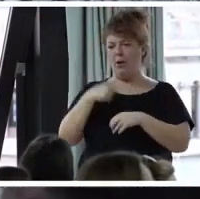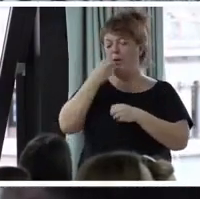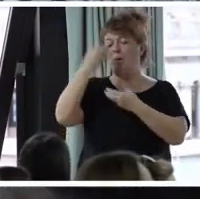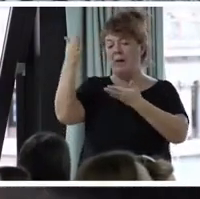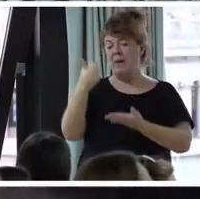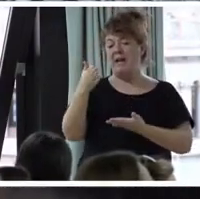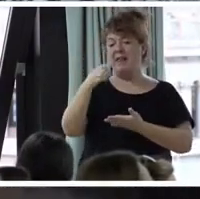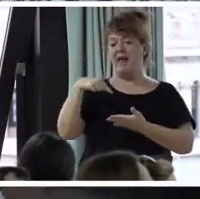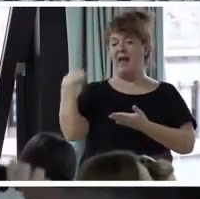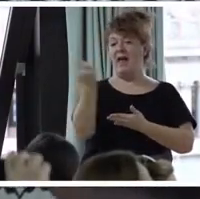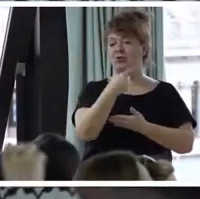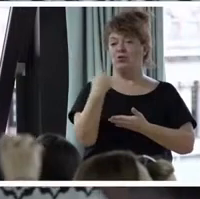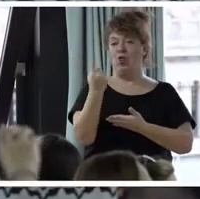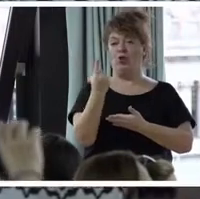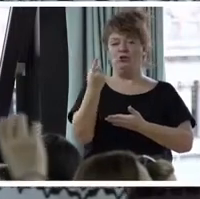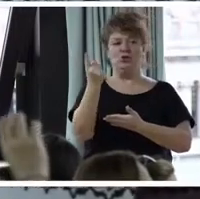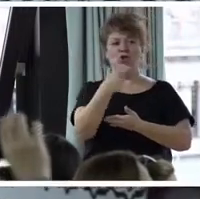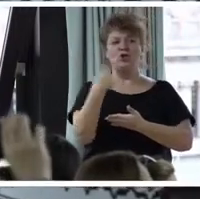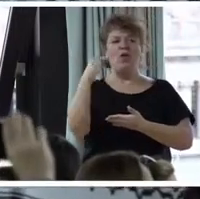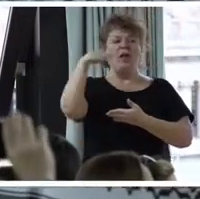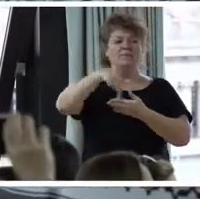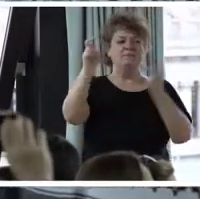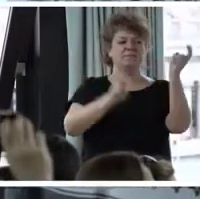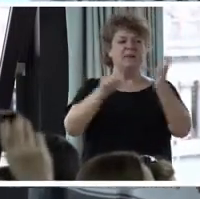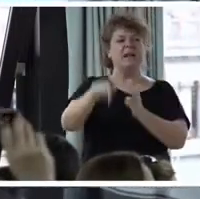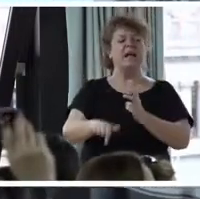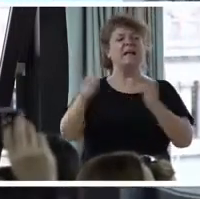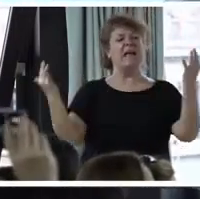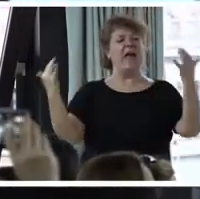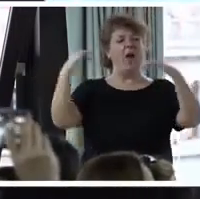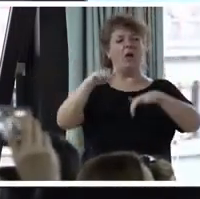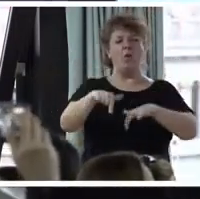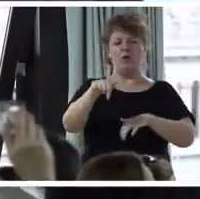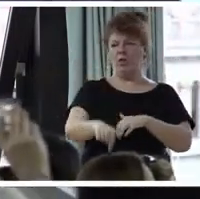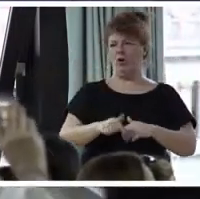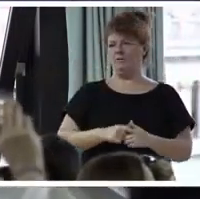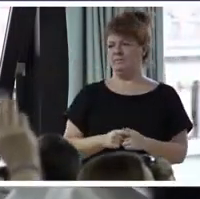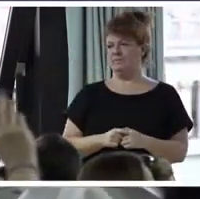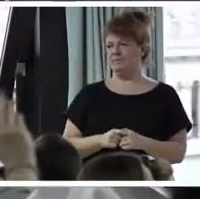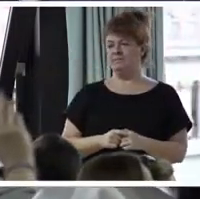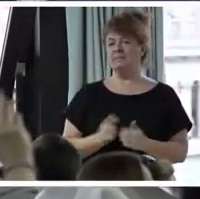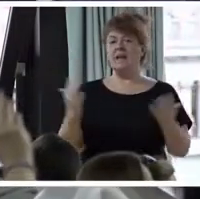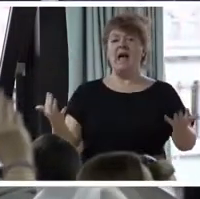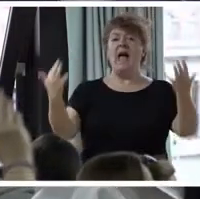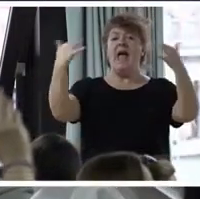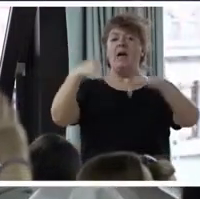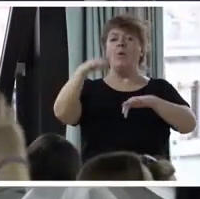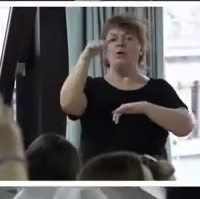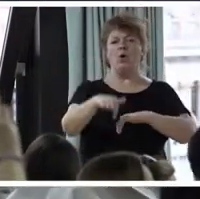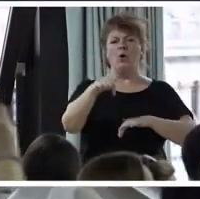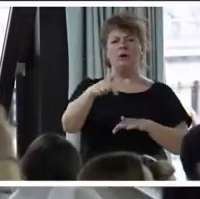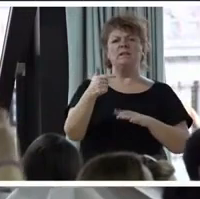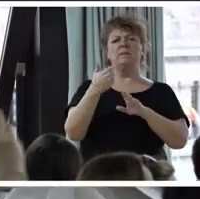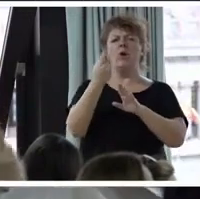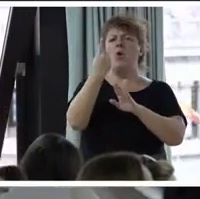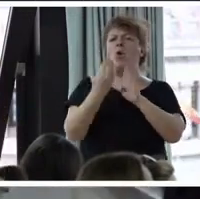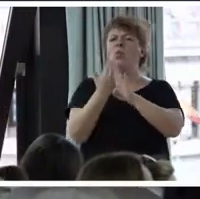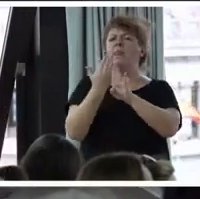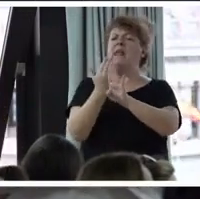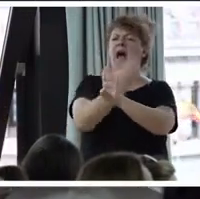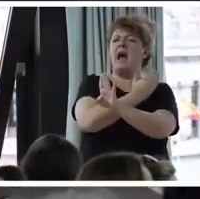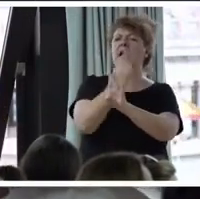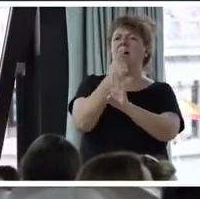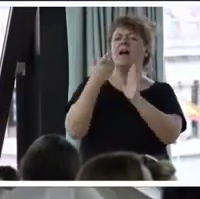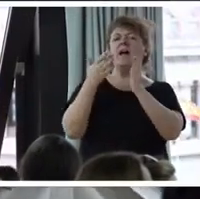a todos y todas y las gracias por acompañarnos en el encuentro de hoy encuentro que se hace un día antes del día